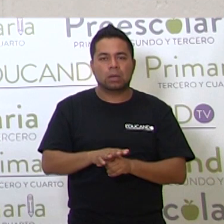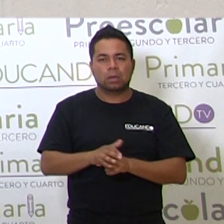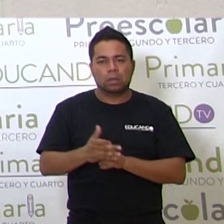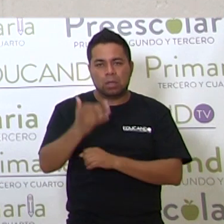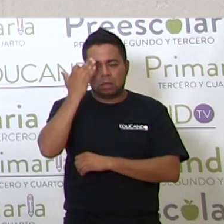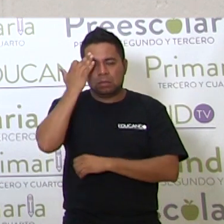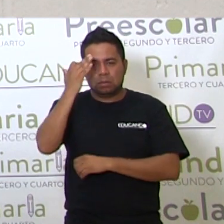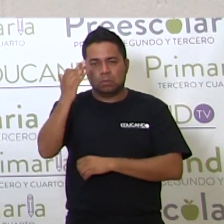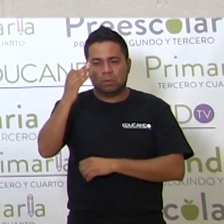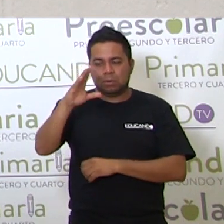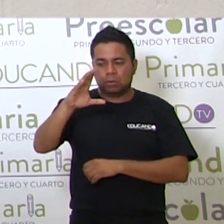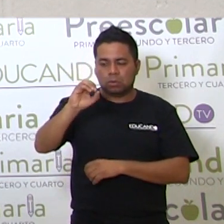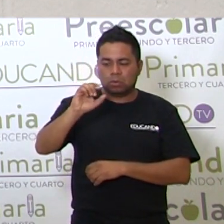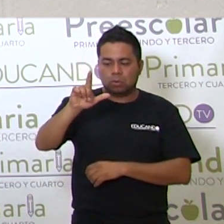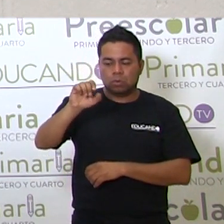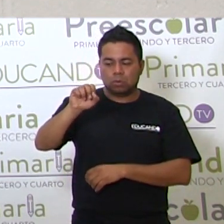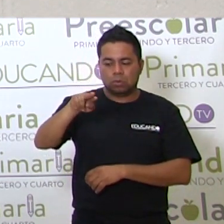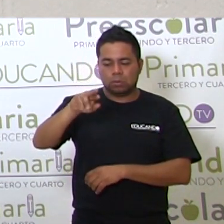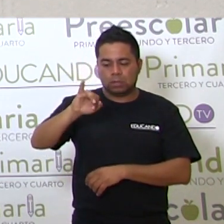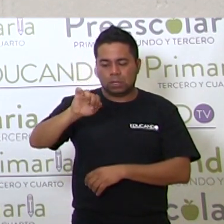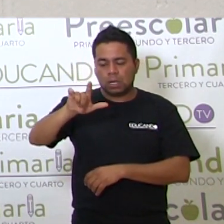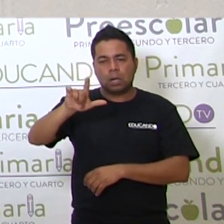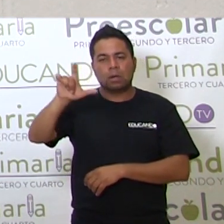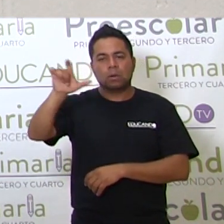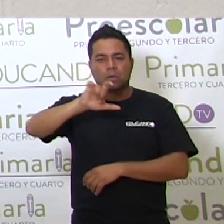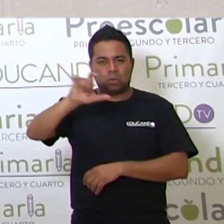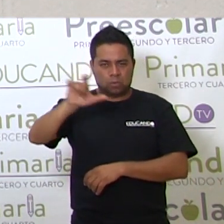colonial. Vamos a poner entonces colonial.